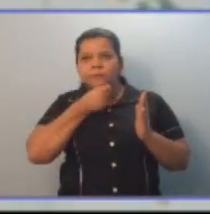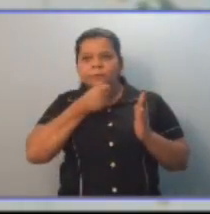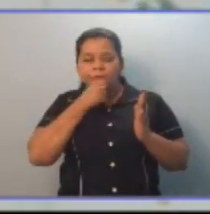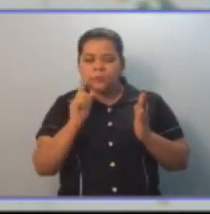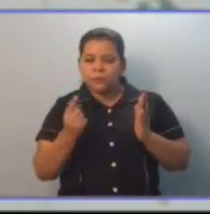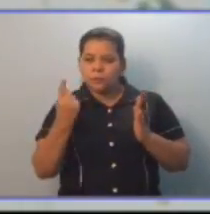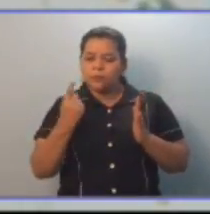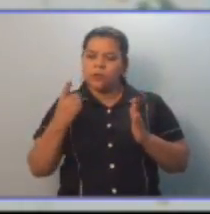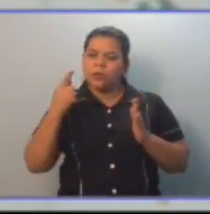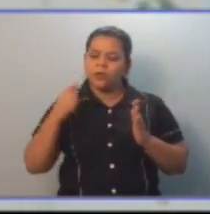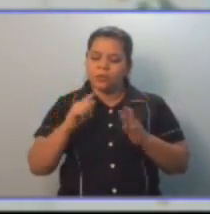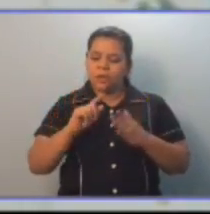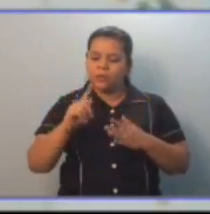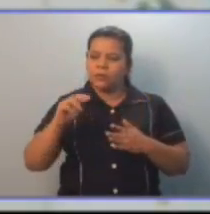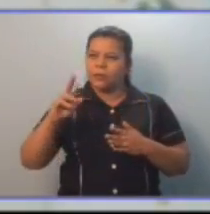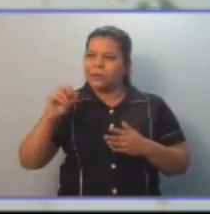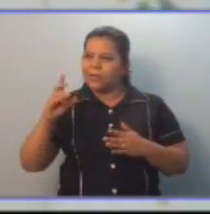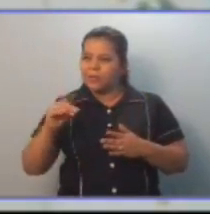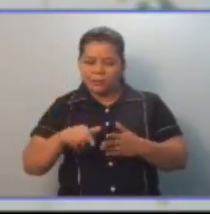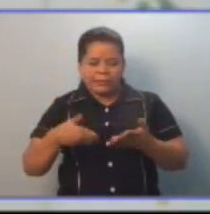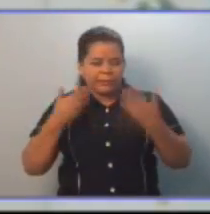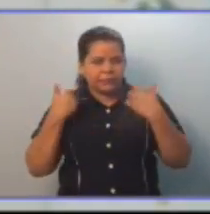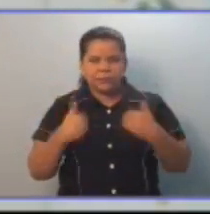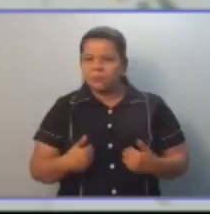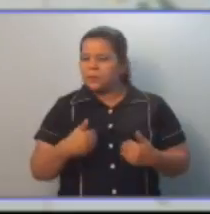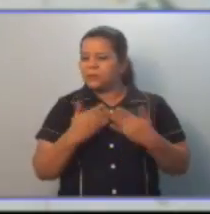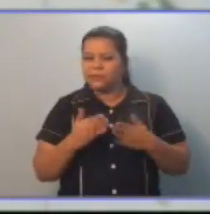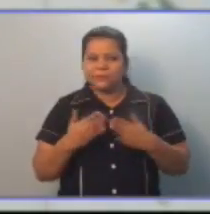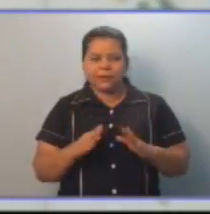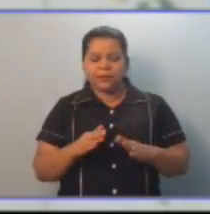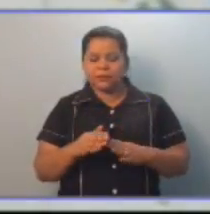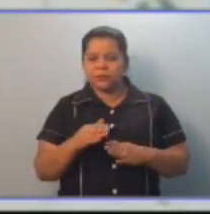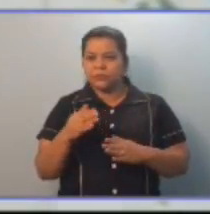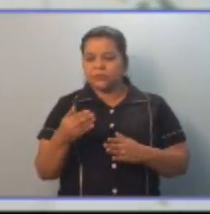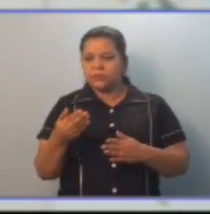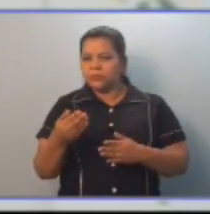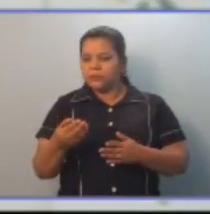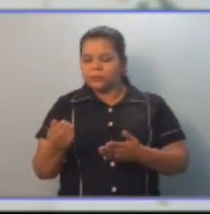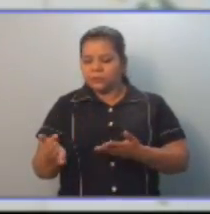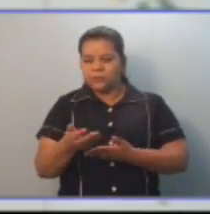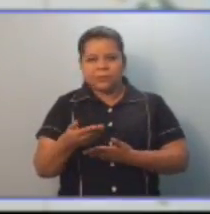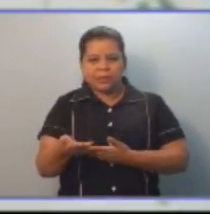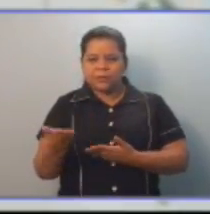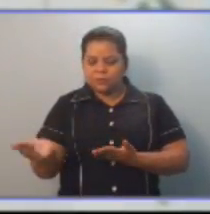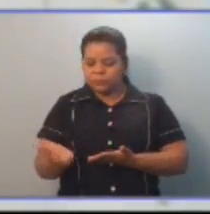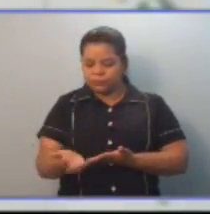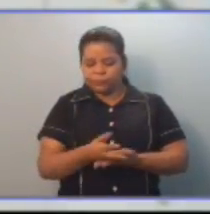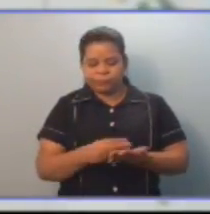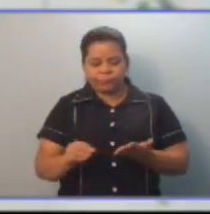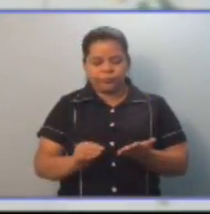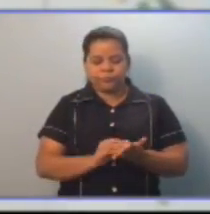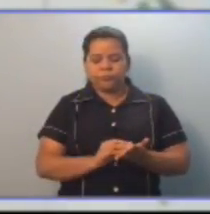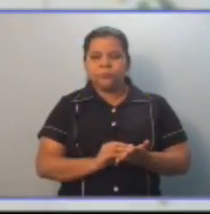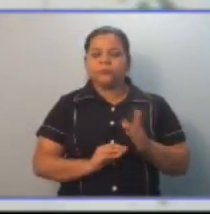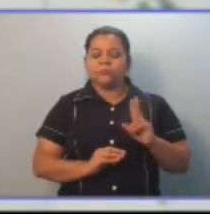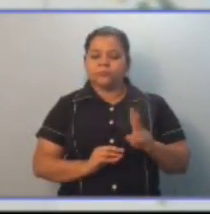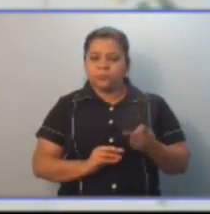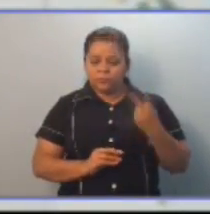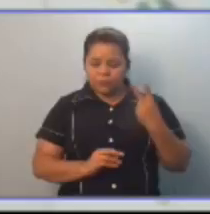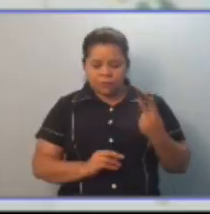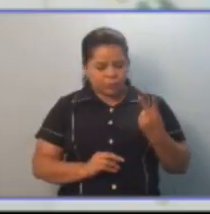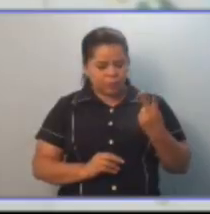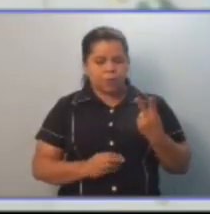Constituyente, tratados de derechos humanos y toda la doctrina que puede estar en relación con ello. Ahora, lo segundo que usted menciona